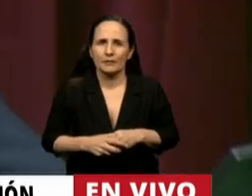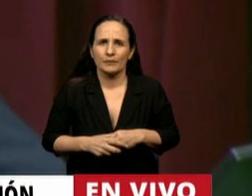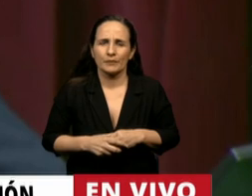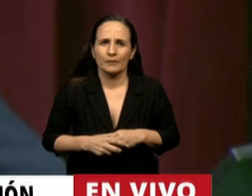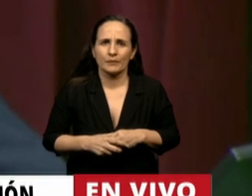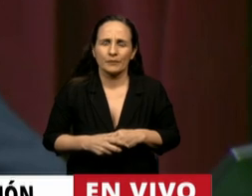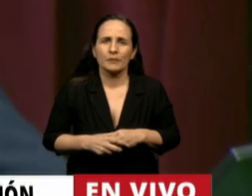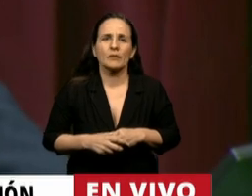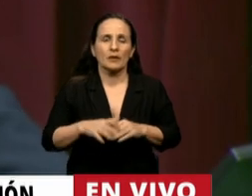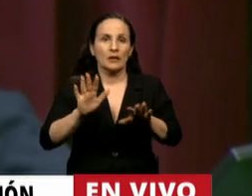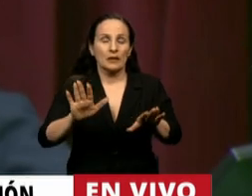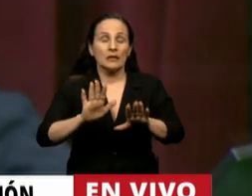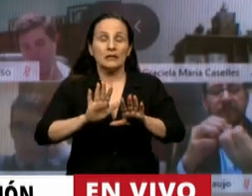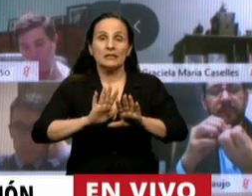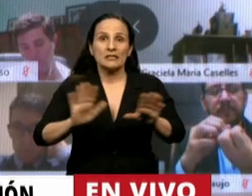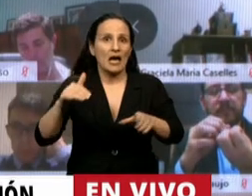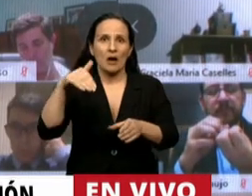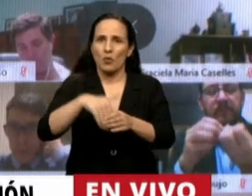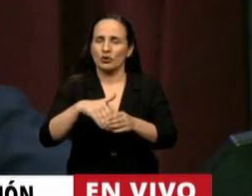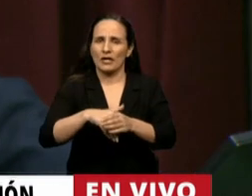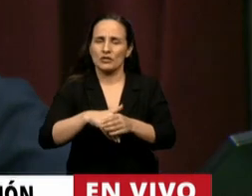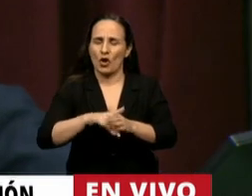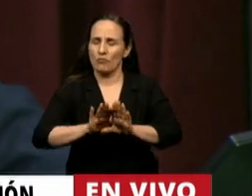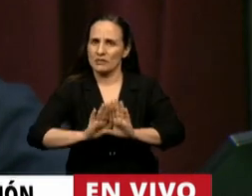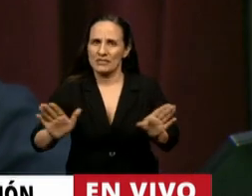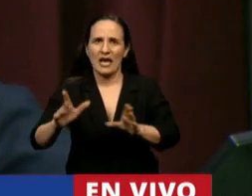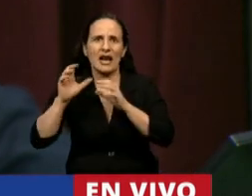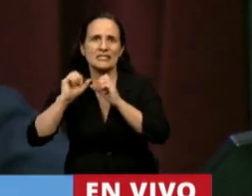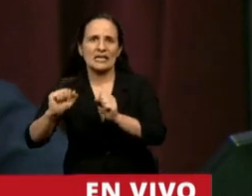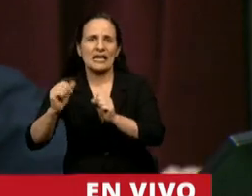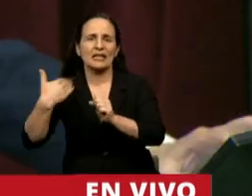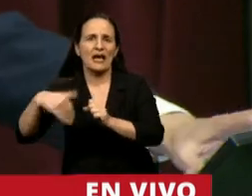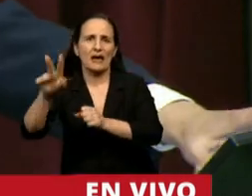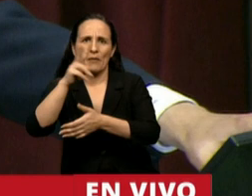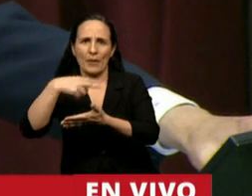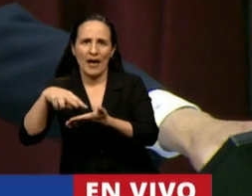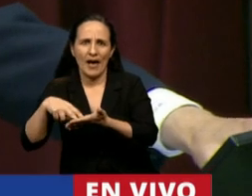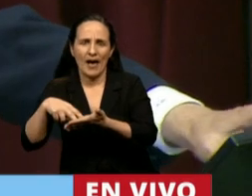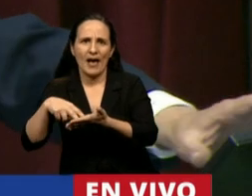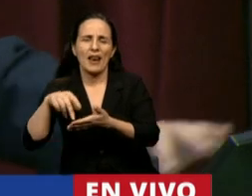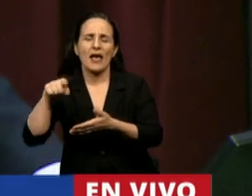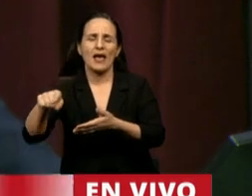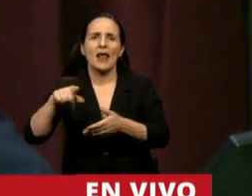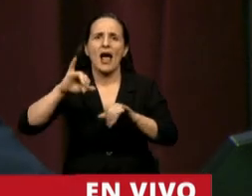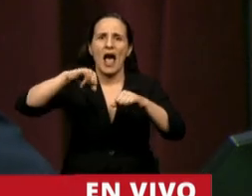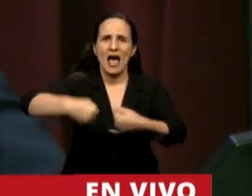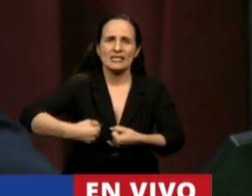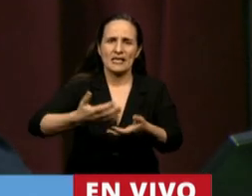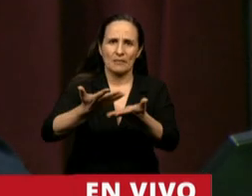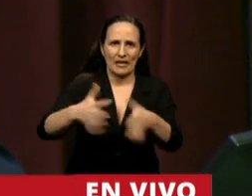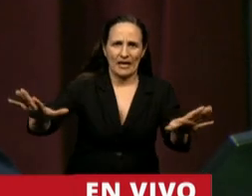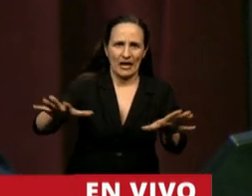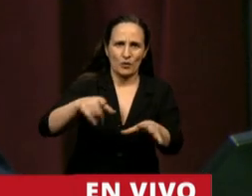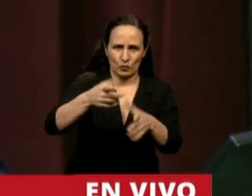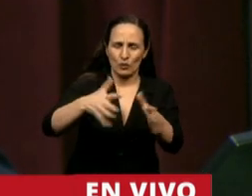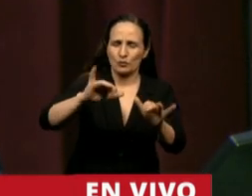afirmativo se cierra la votación por secretaría se dará lectura a la aceptación de la renuncia